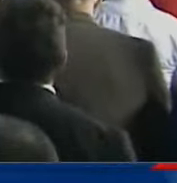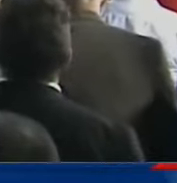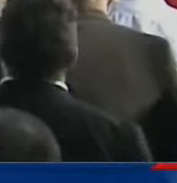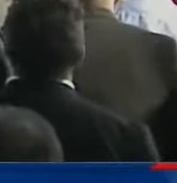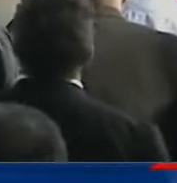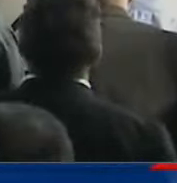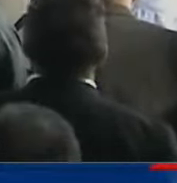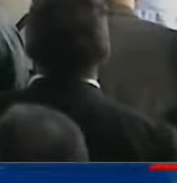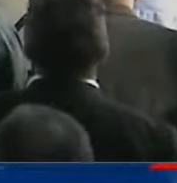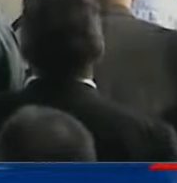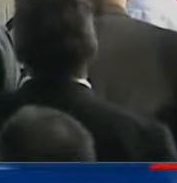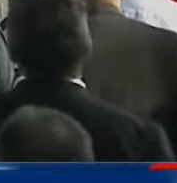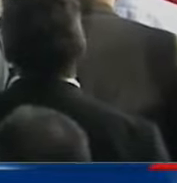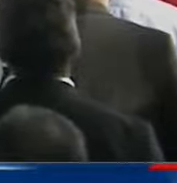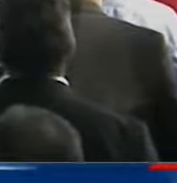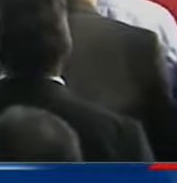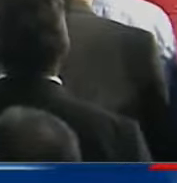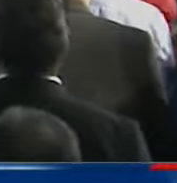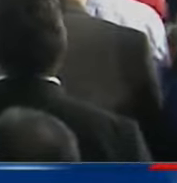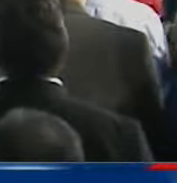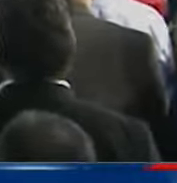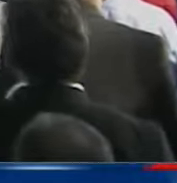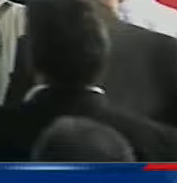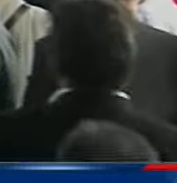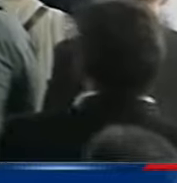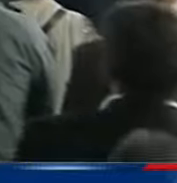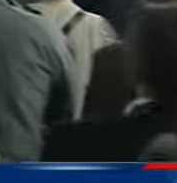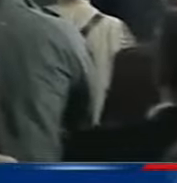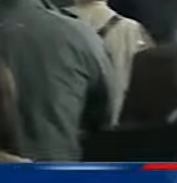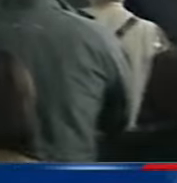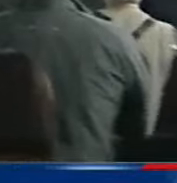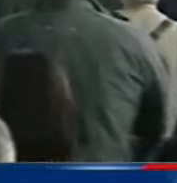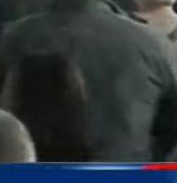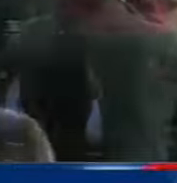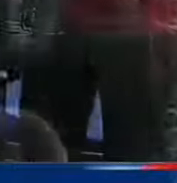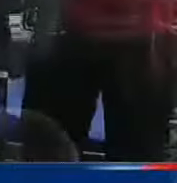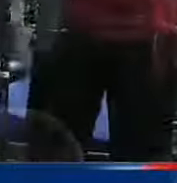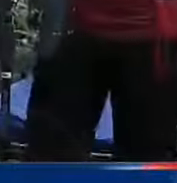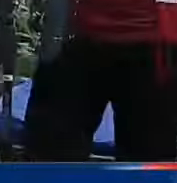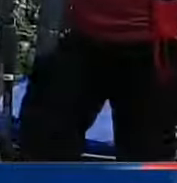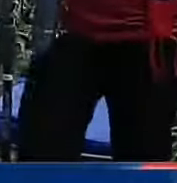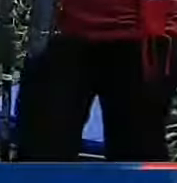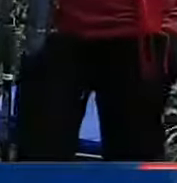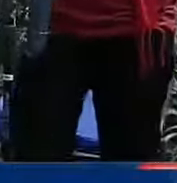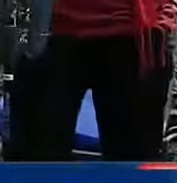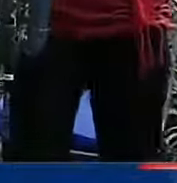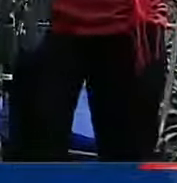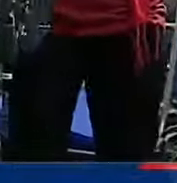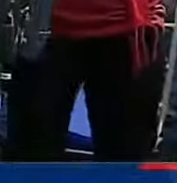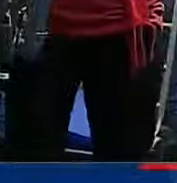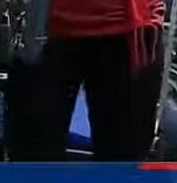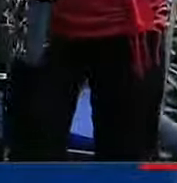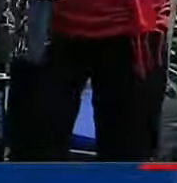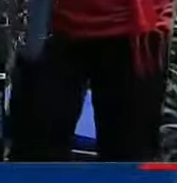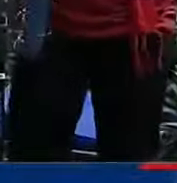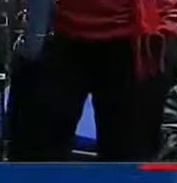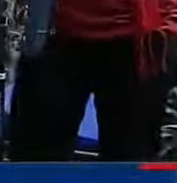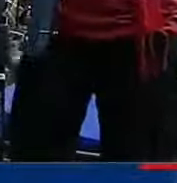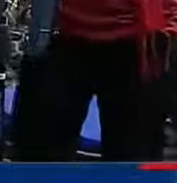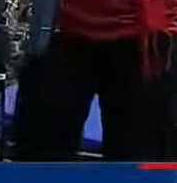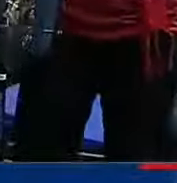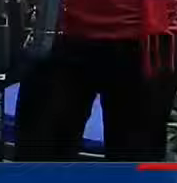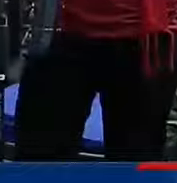Eso se acostumbra en la Navidad. Alumbra, alumbra, alumbra, alumbrame el zaguán. Alumbra,